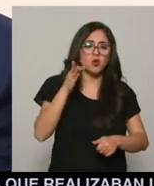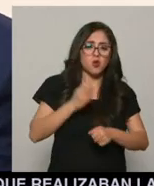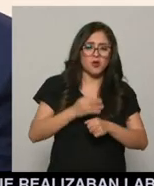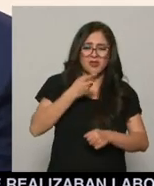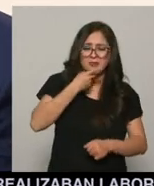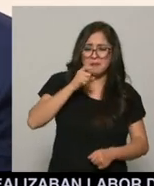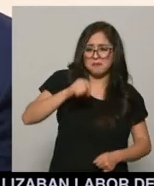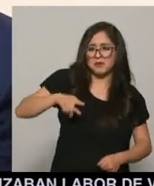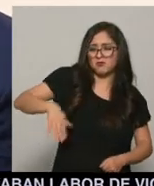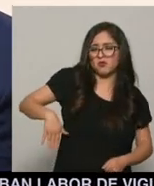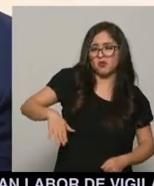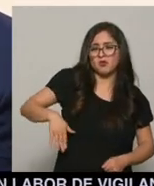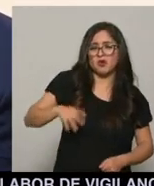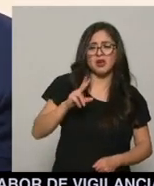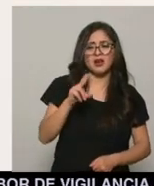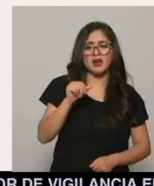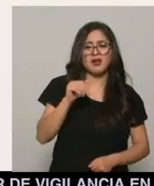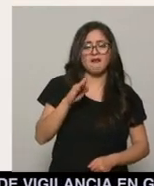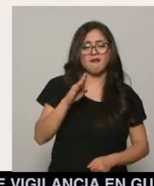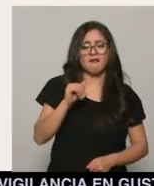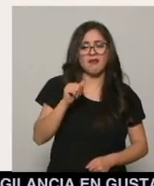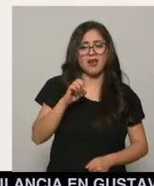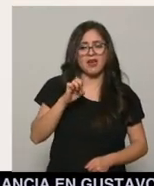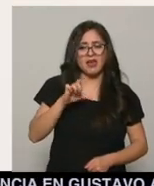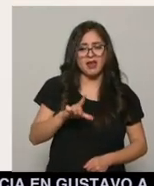aquí Rafael Solano.